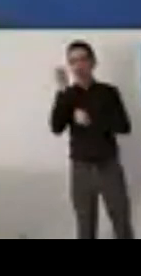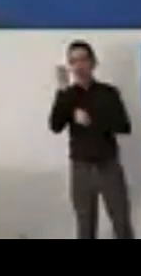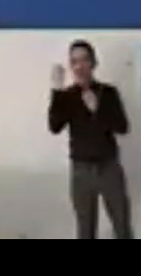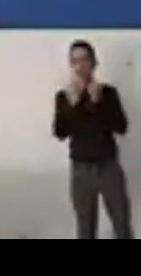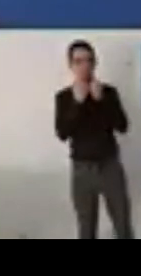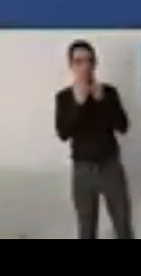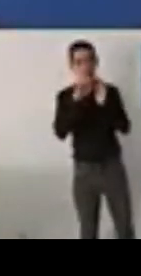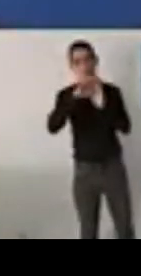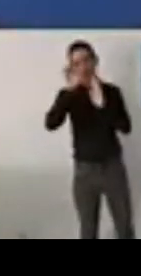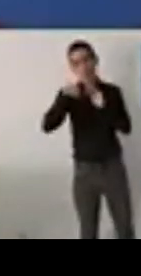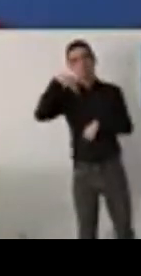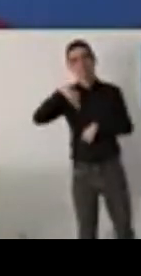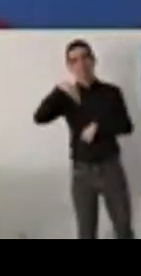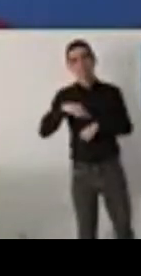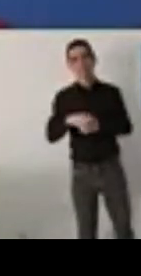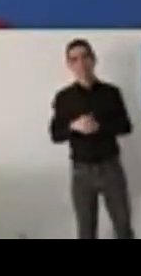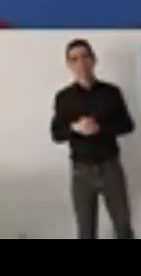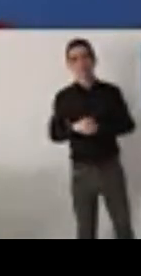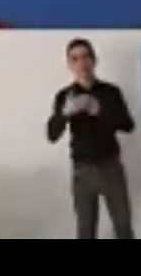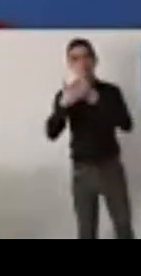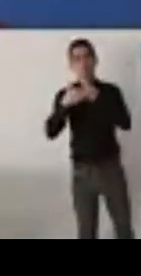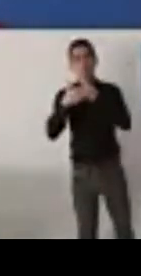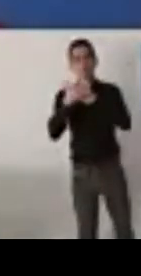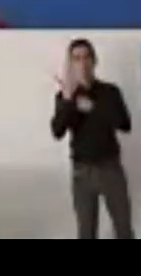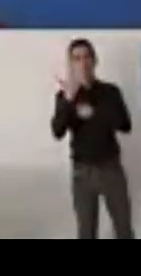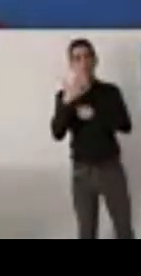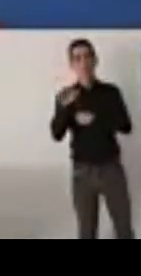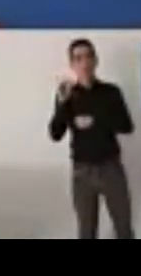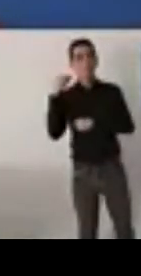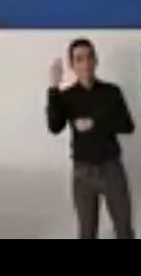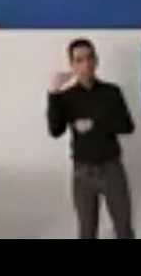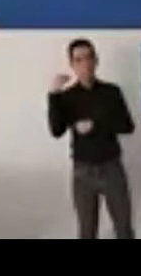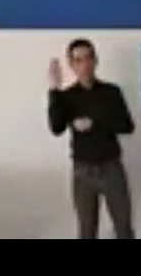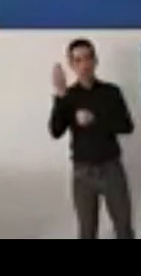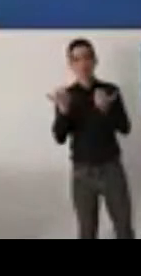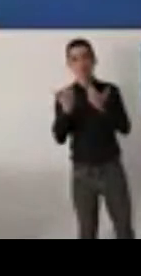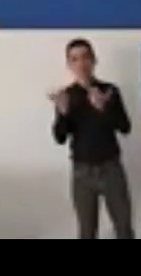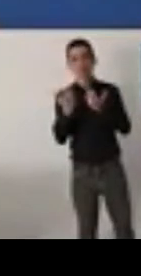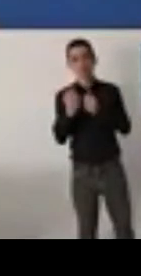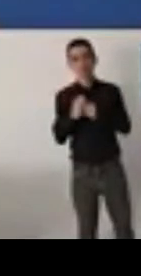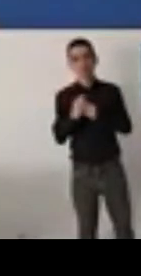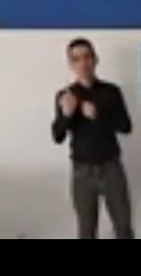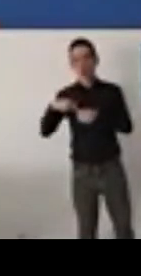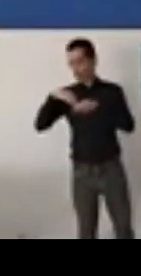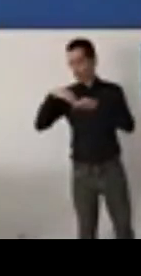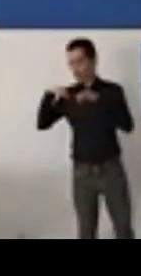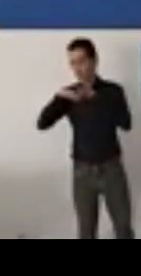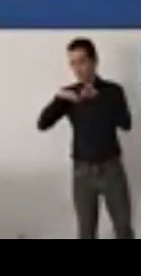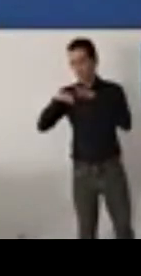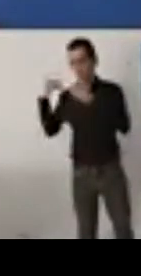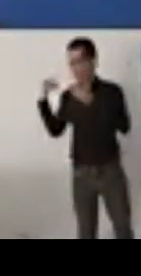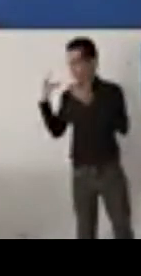de marzo es que haremos una presentación de resultados de todo lo que se ha tenido en participación,